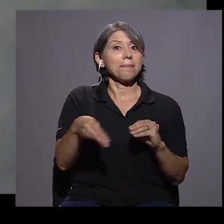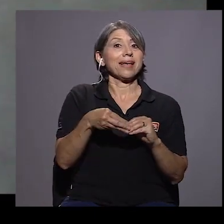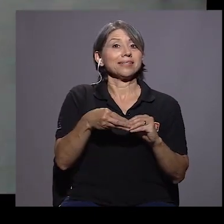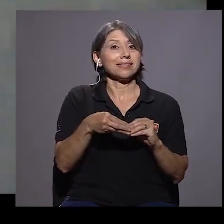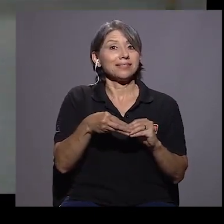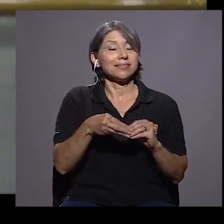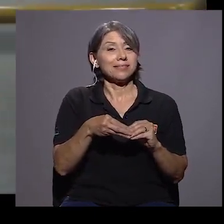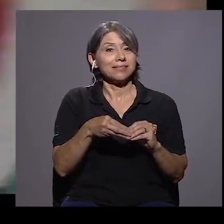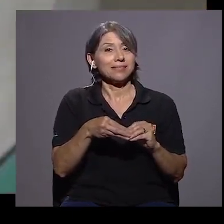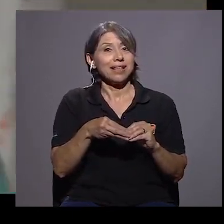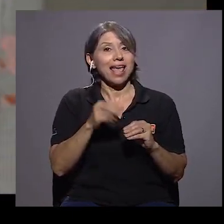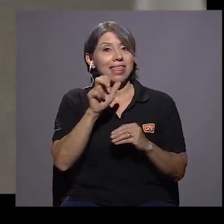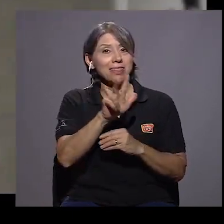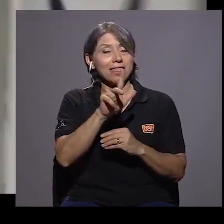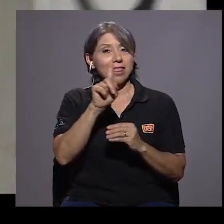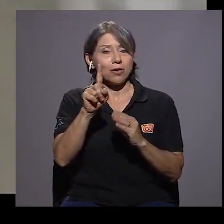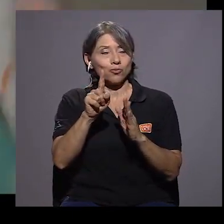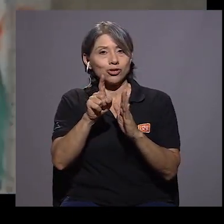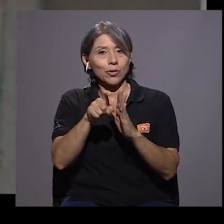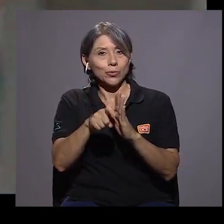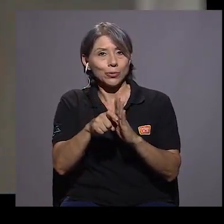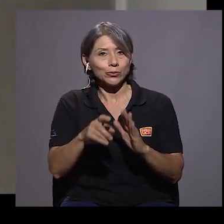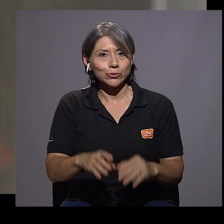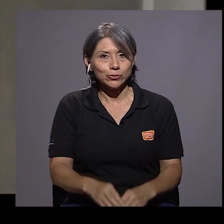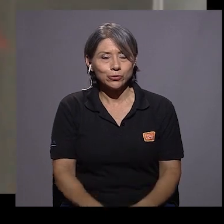Esto y más en 31 segundos.